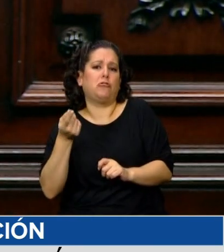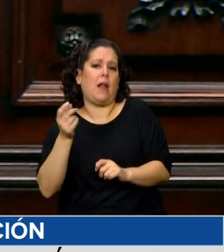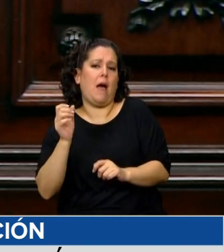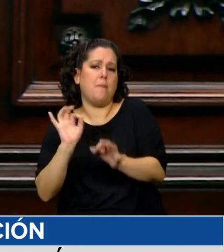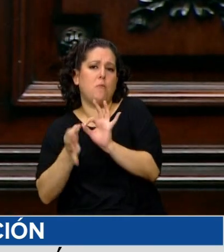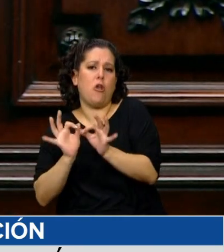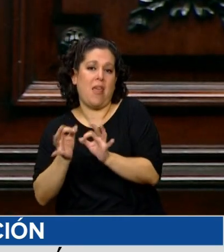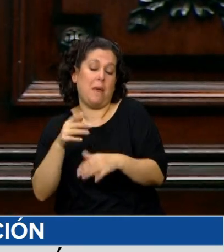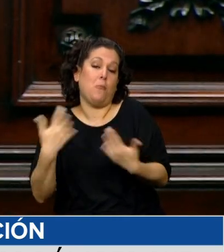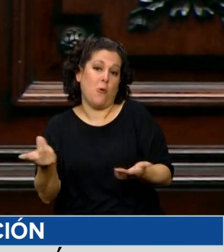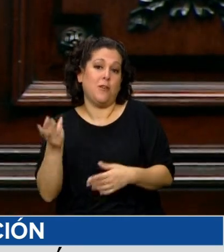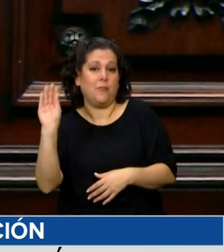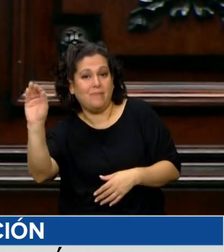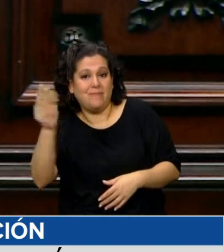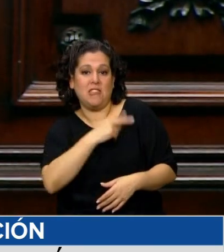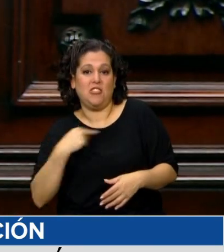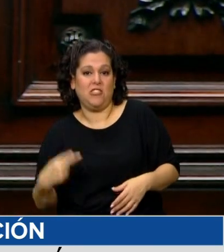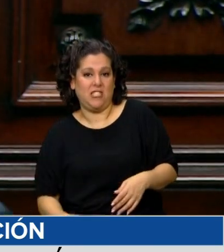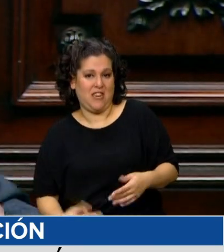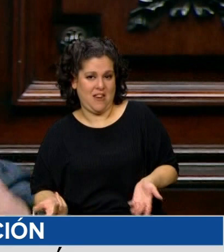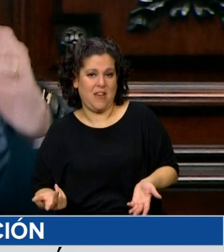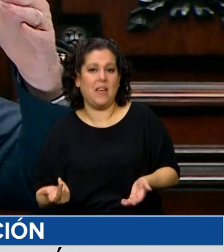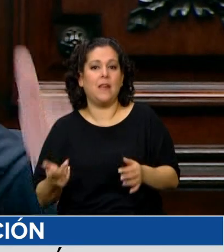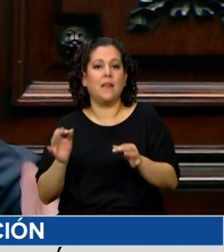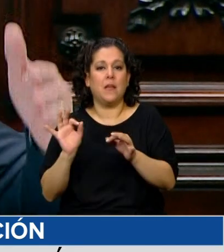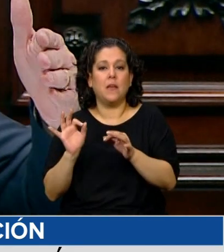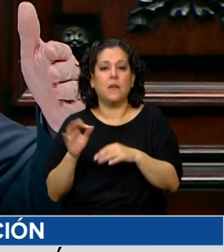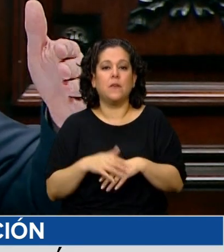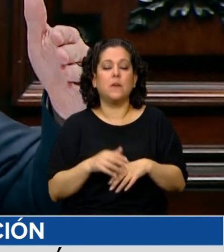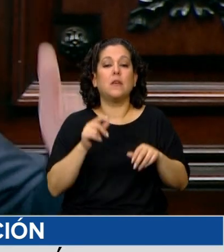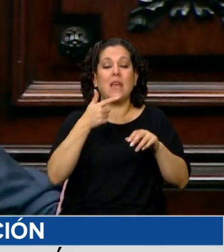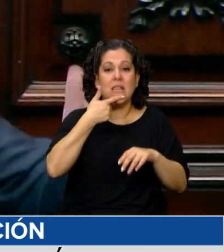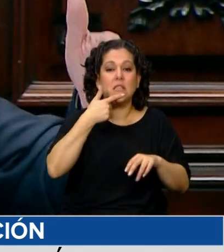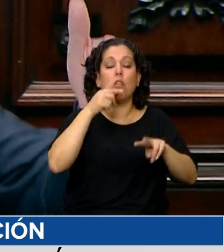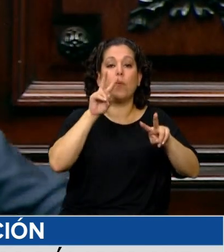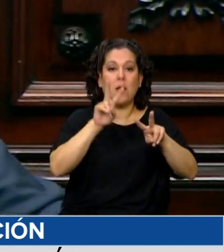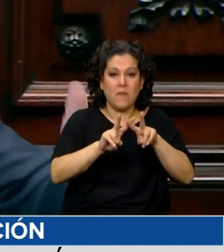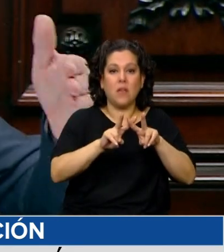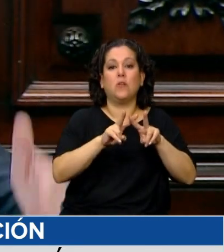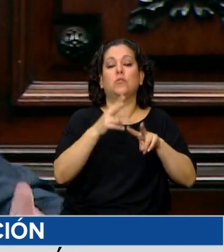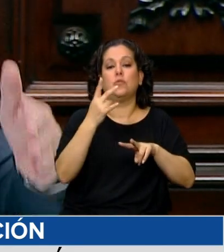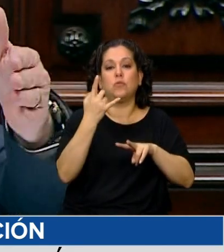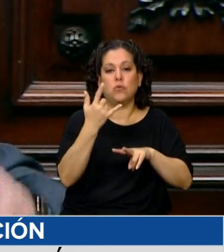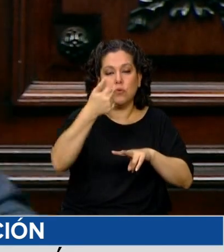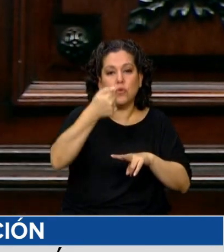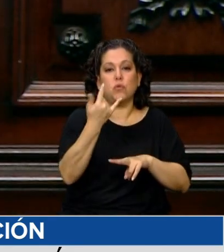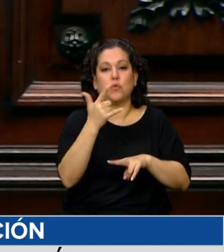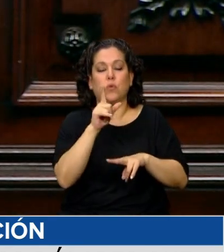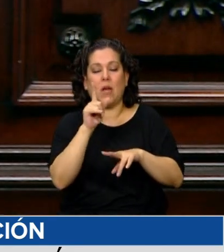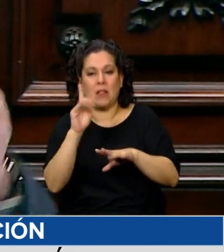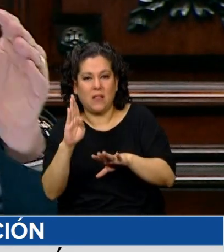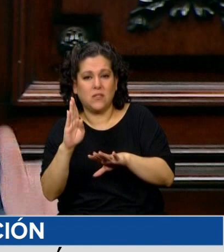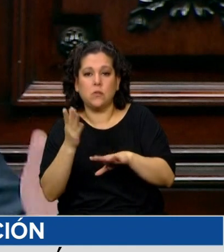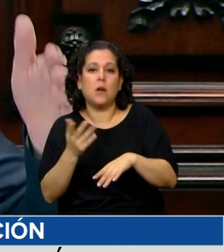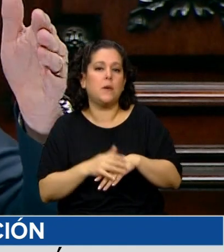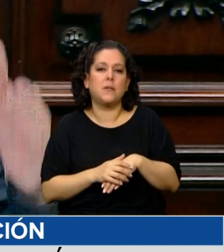eso fuimos a China, ampliamos el swap. Por eso estamos trabajando para ser parte, miembro de los BRICS,